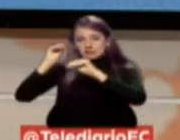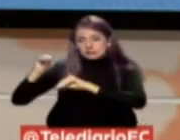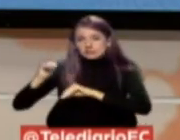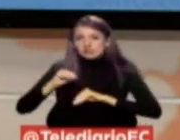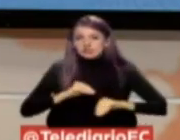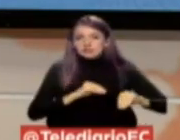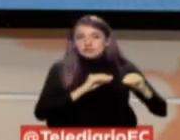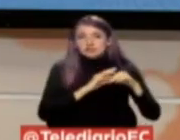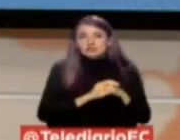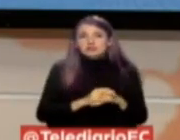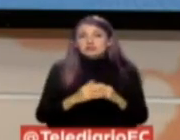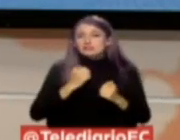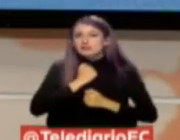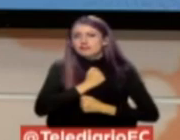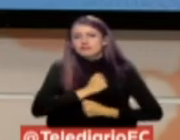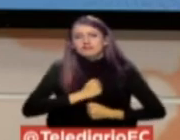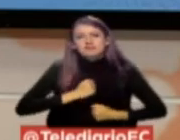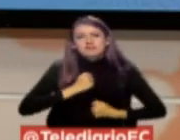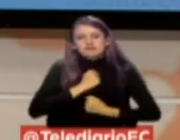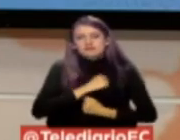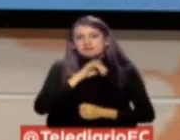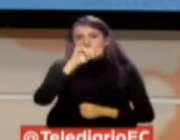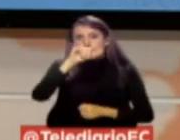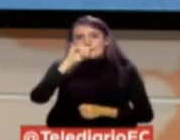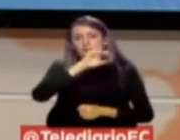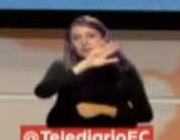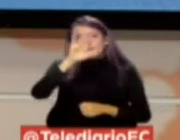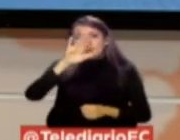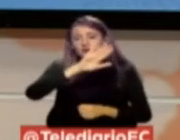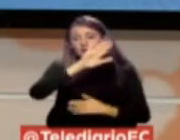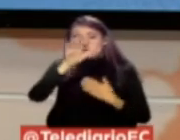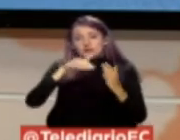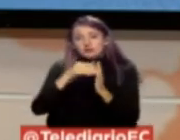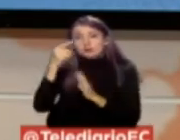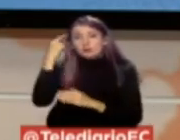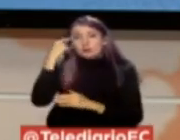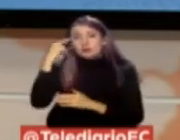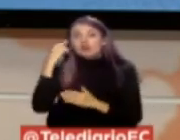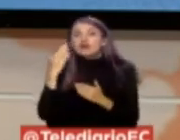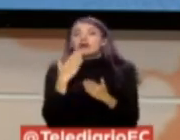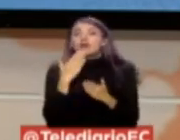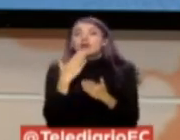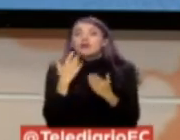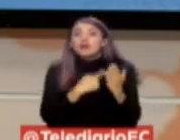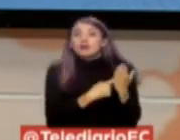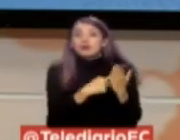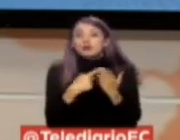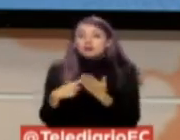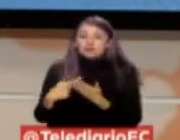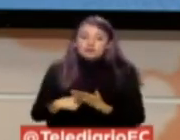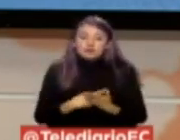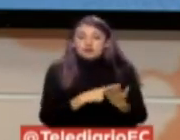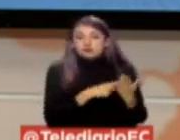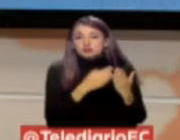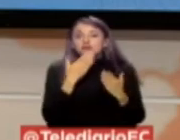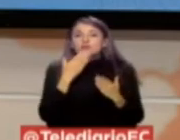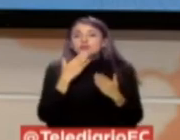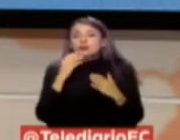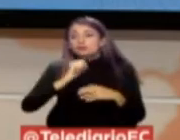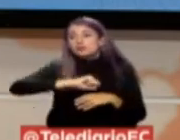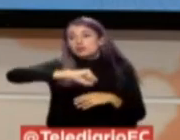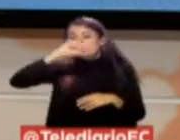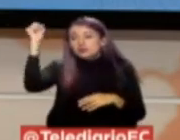La triste situación que vimos el sábado nos tiene que llevar a la reflexión a todos los ecuatorianos de cómo nos estamos tratando entre nosotros y cuál es la situación del